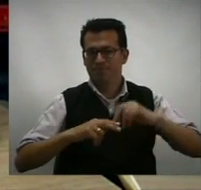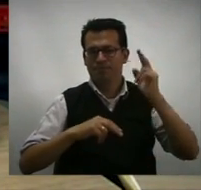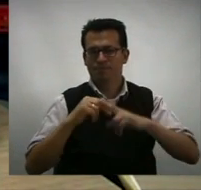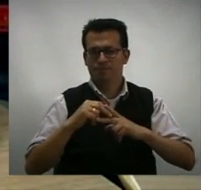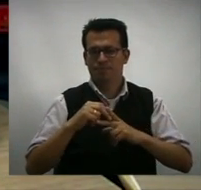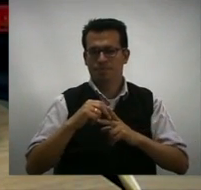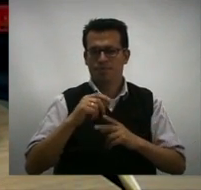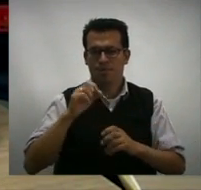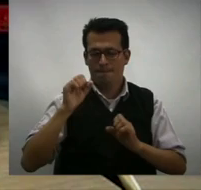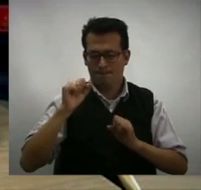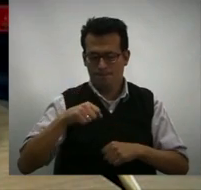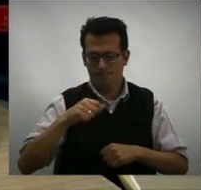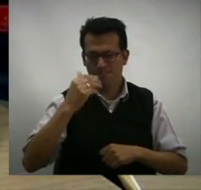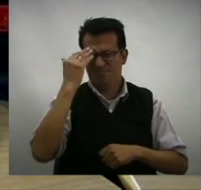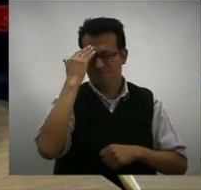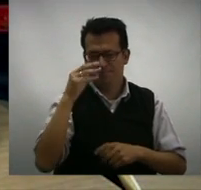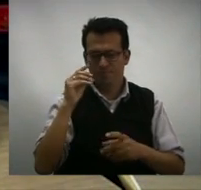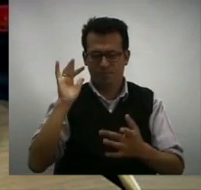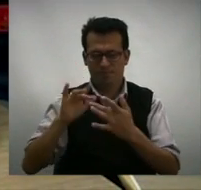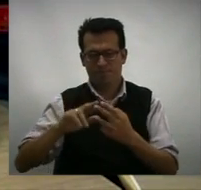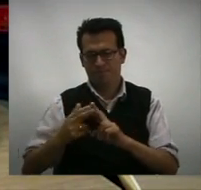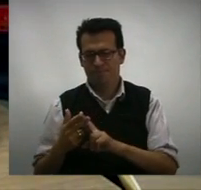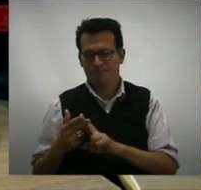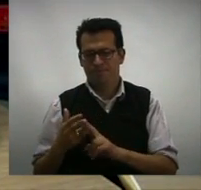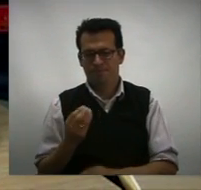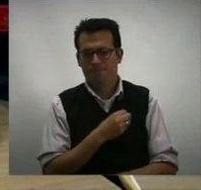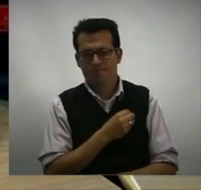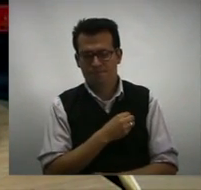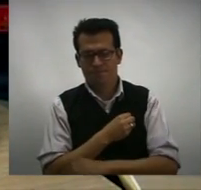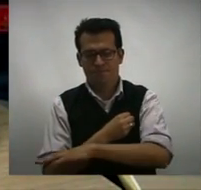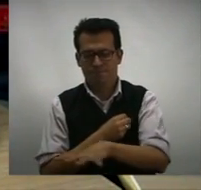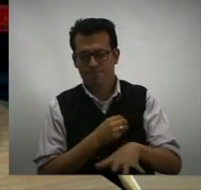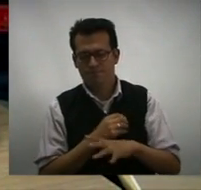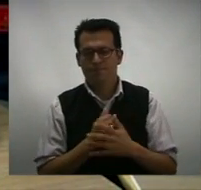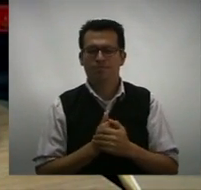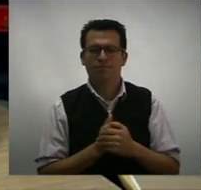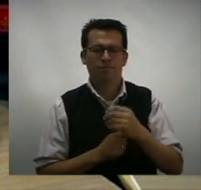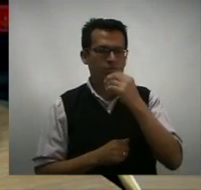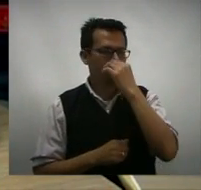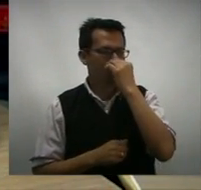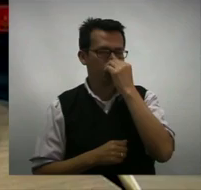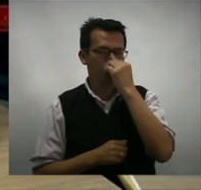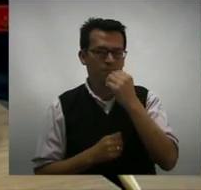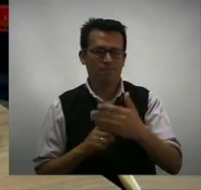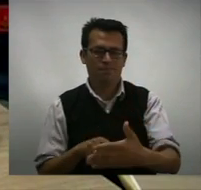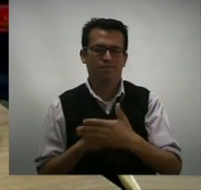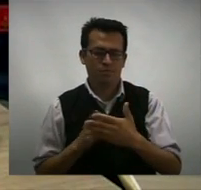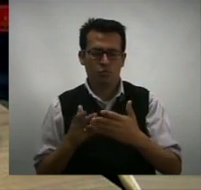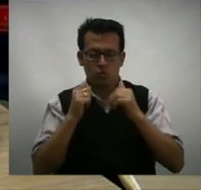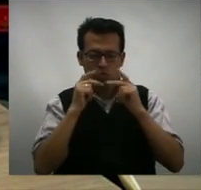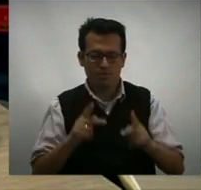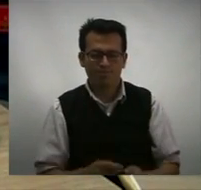poder-saber detentada por la religión y que hace de sus formas discursivas el acto homoficticio de la interacción y cohesión humana.